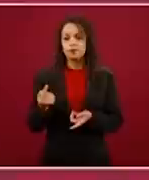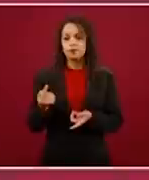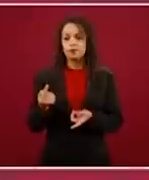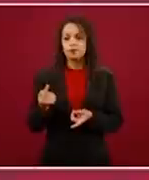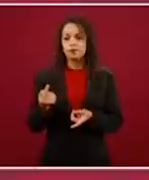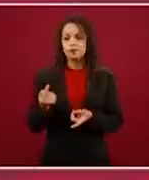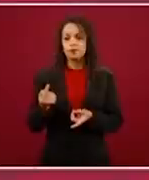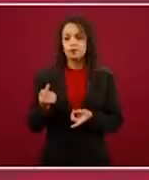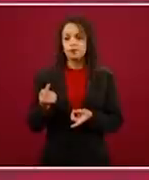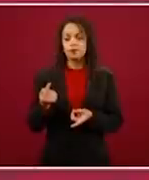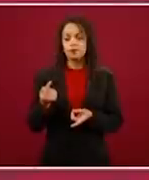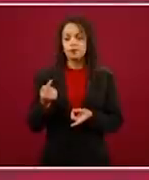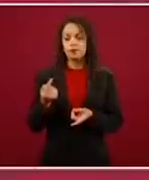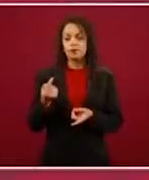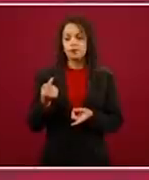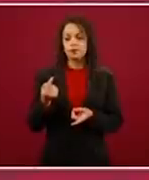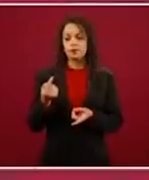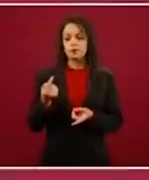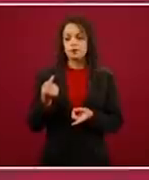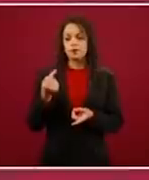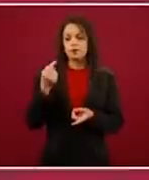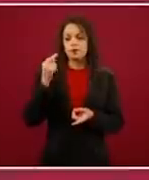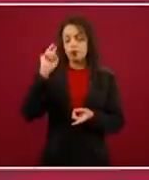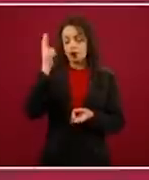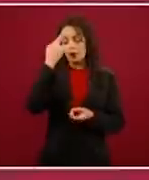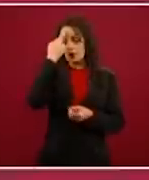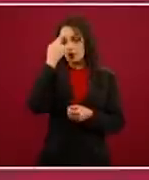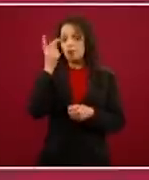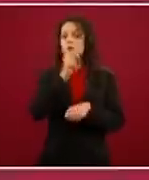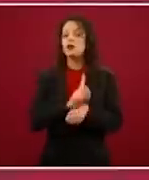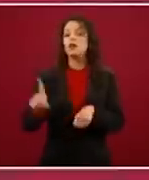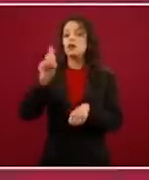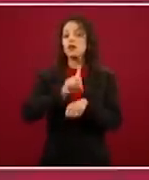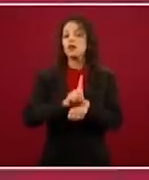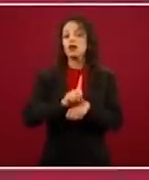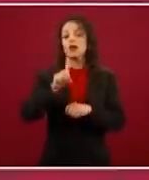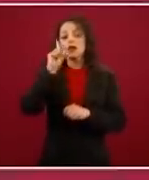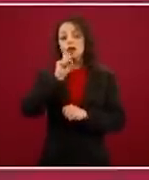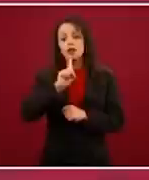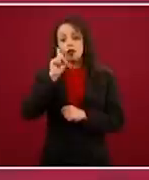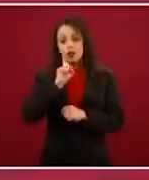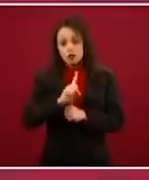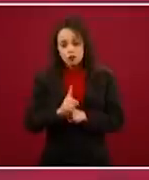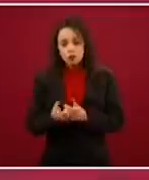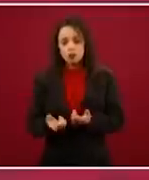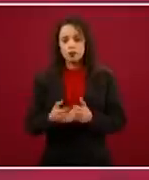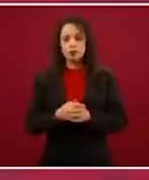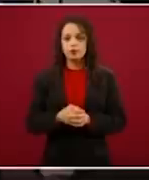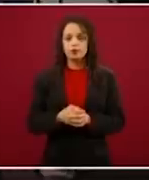conmemorar lo del Día de la Mujer, el Día de las Mujeres.